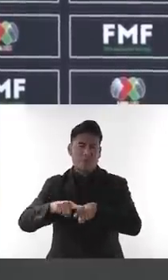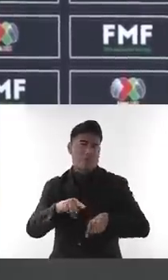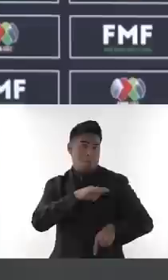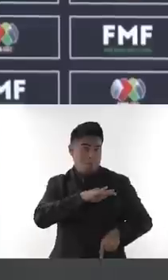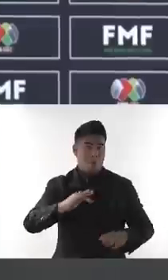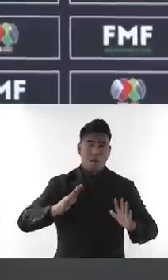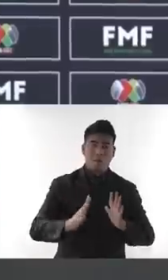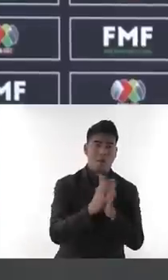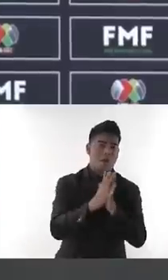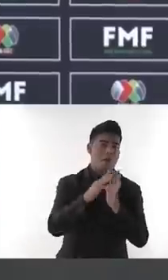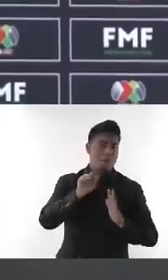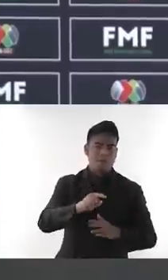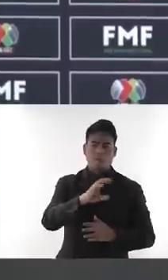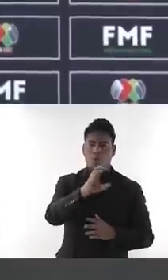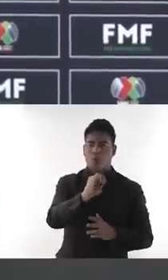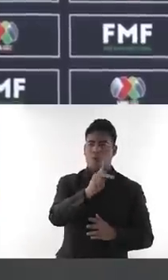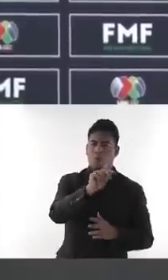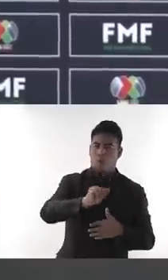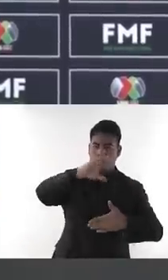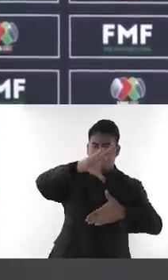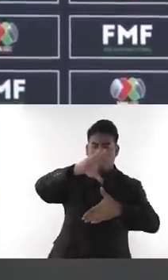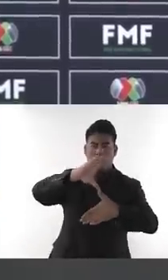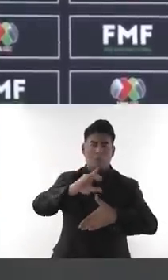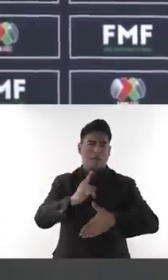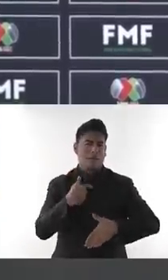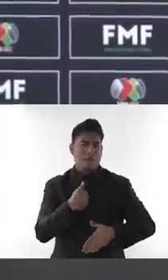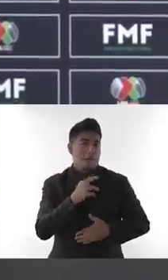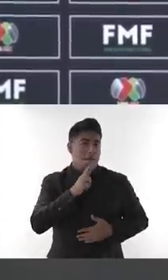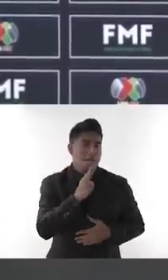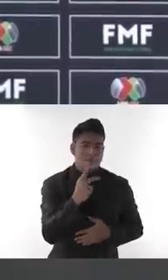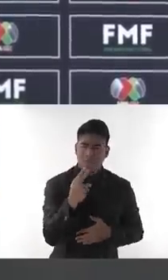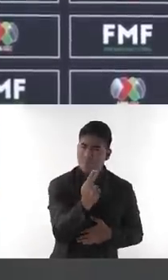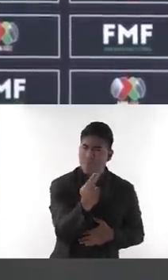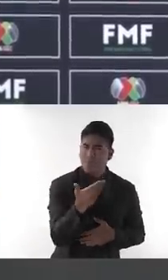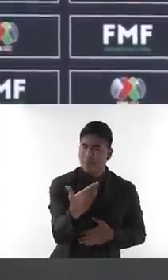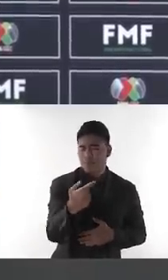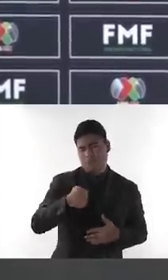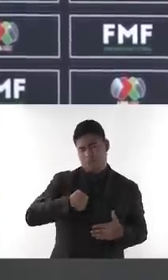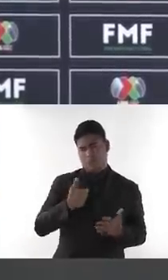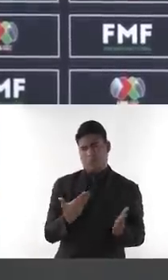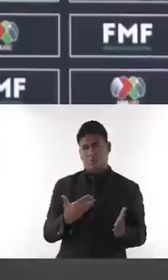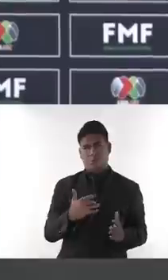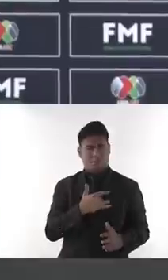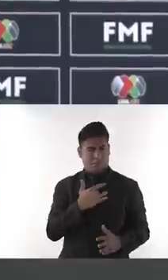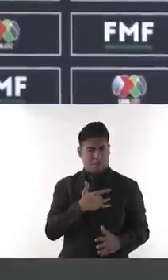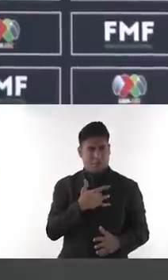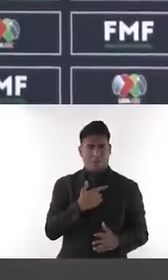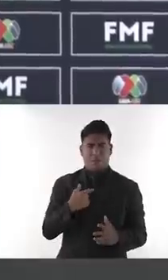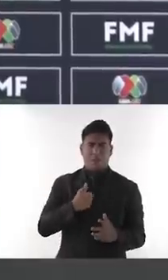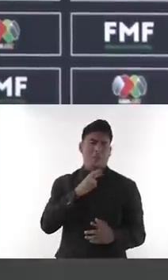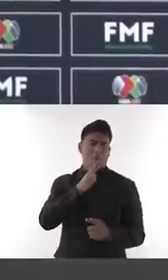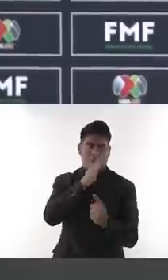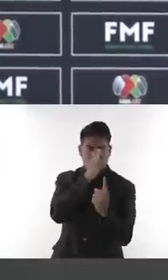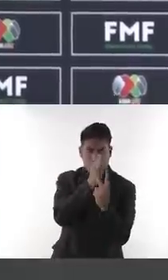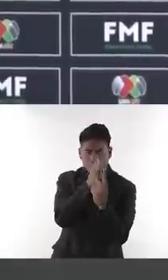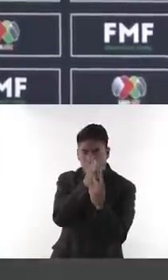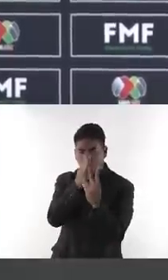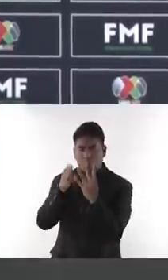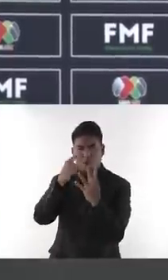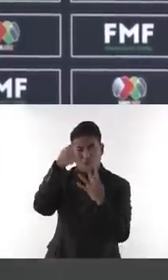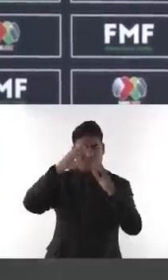participación en Copa América y desde luego el poder levantar Copas Oro. Entonces, yo lo diría que son objetivos y en esta